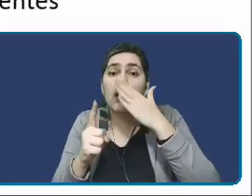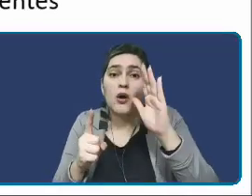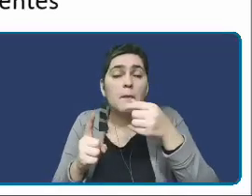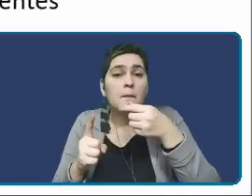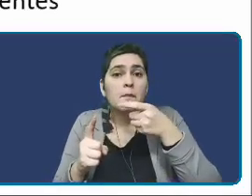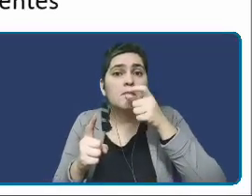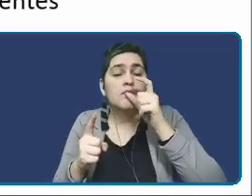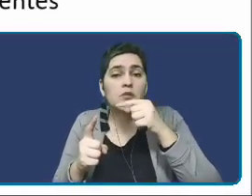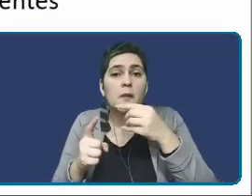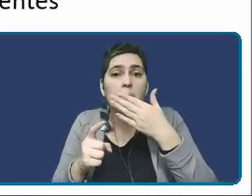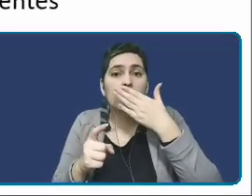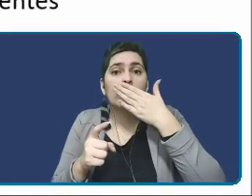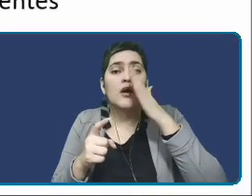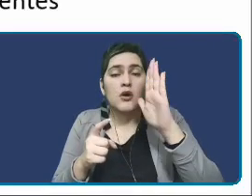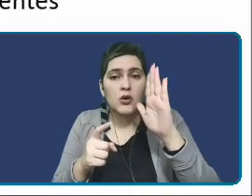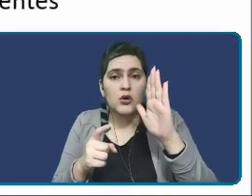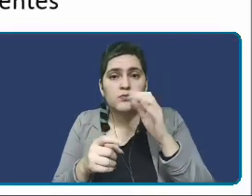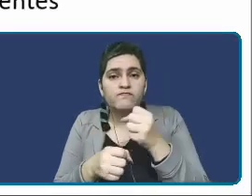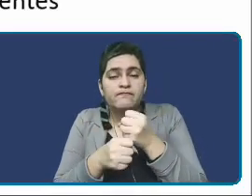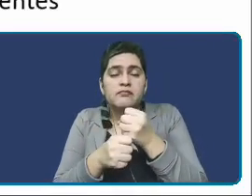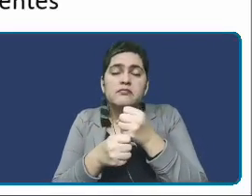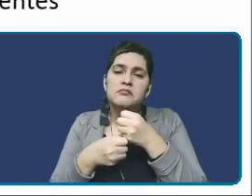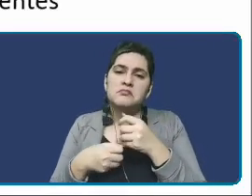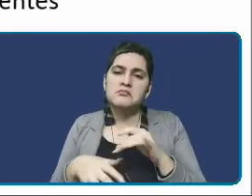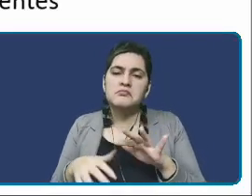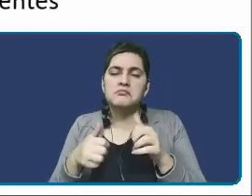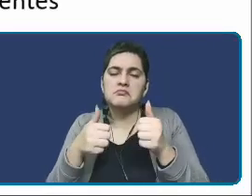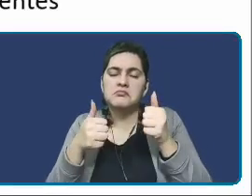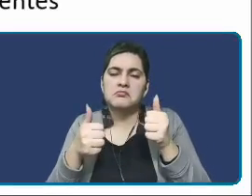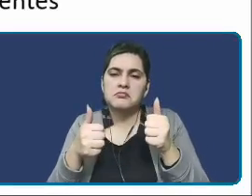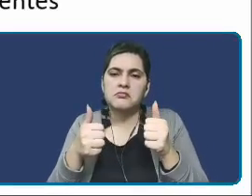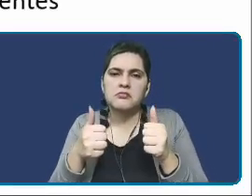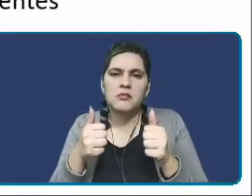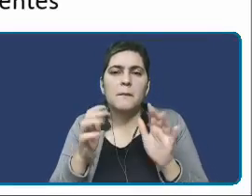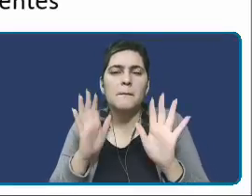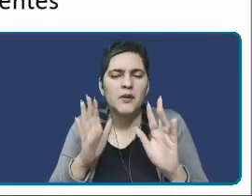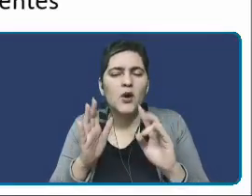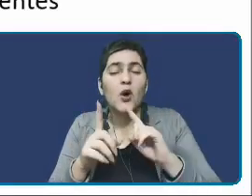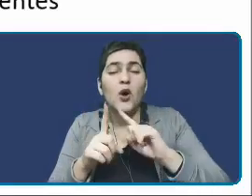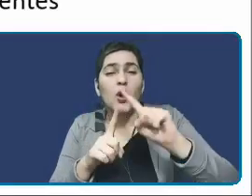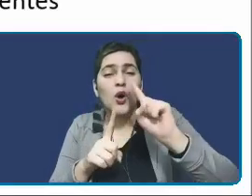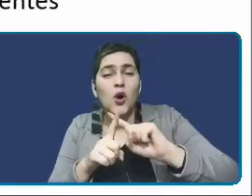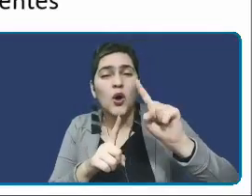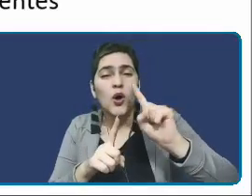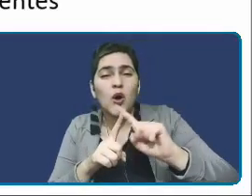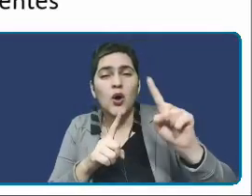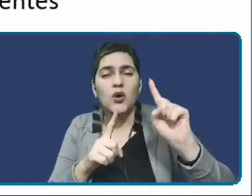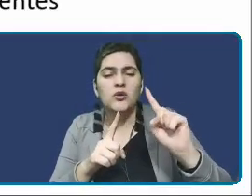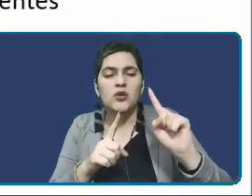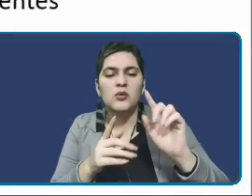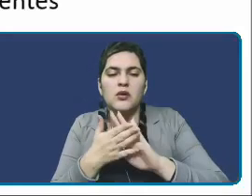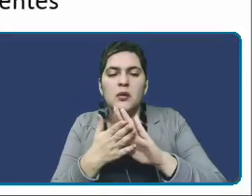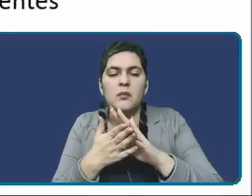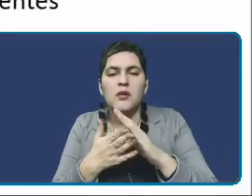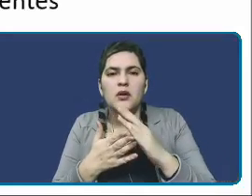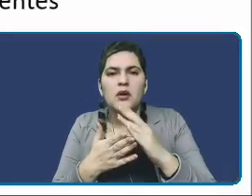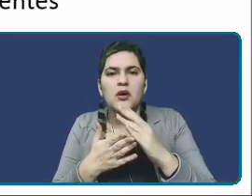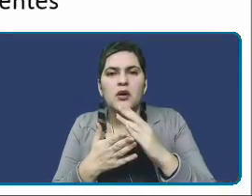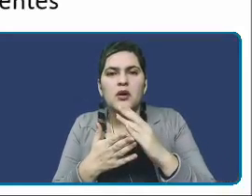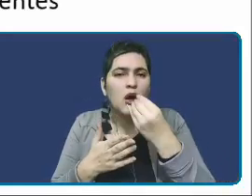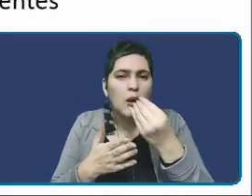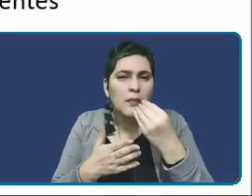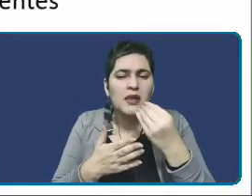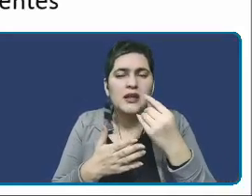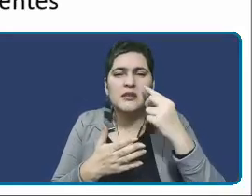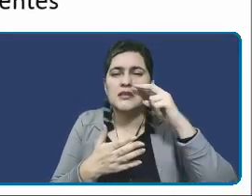esta situación. Pero otras cosas La dieta libre de gluten, de caseína, no. La dieta